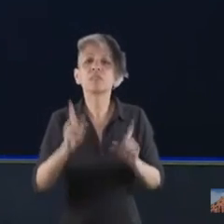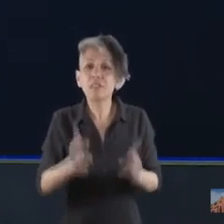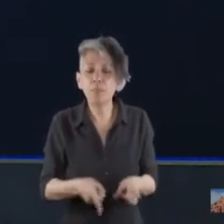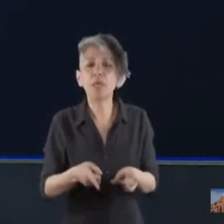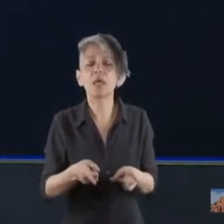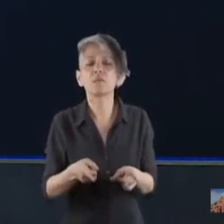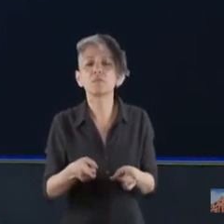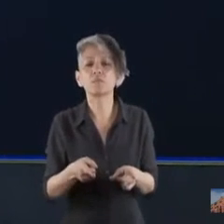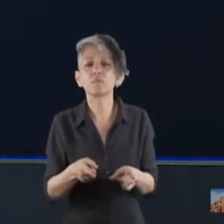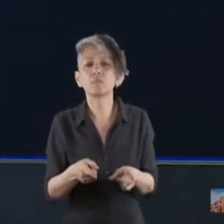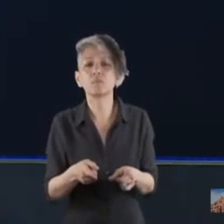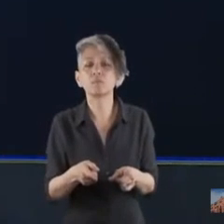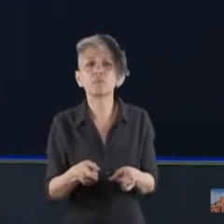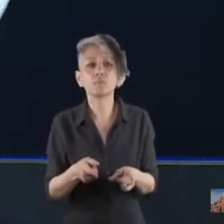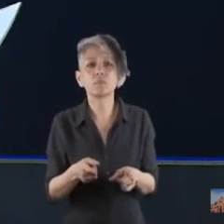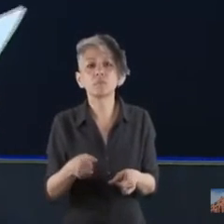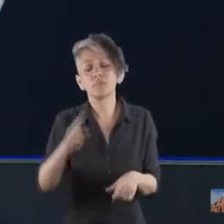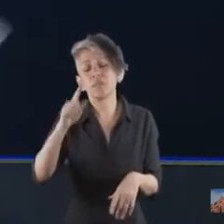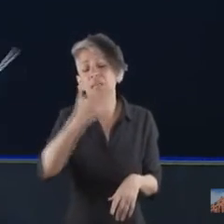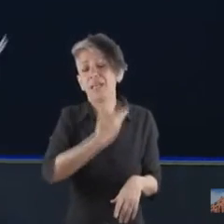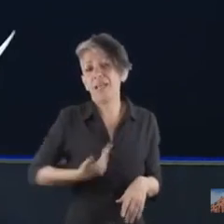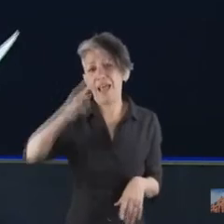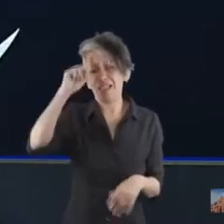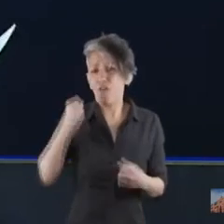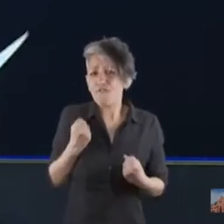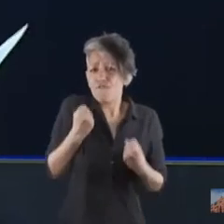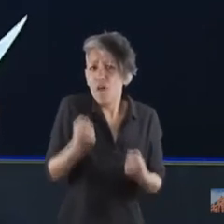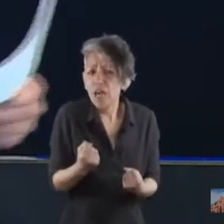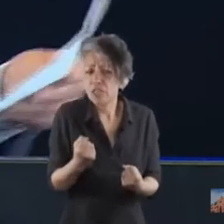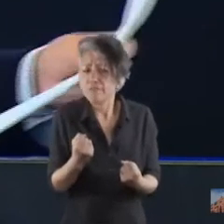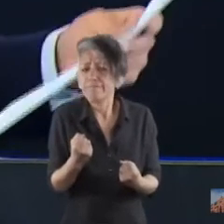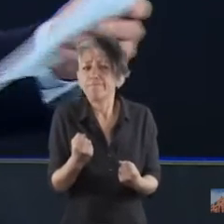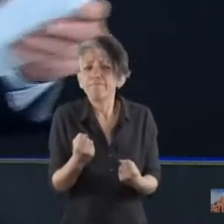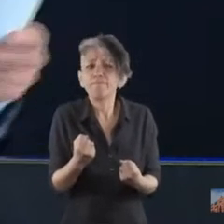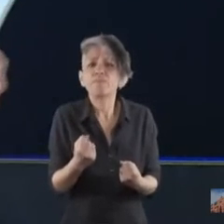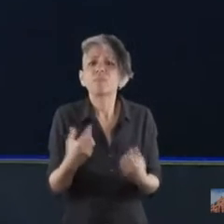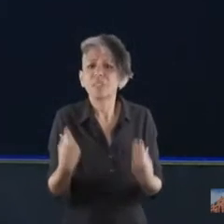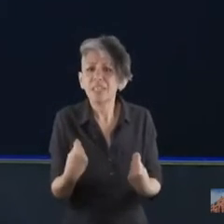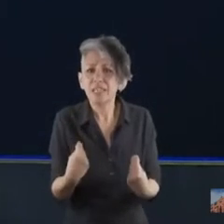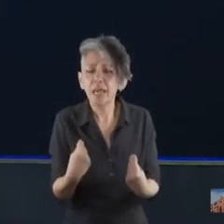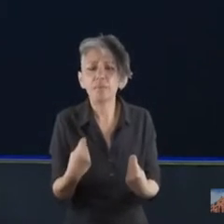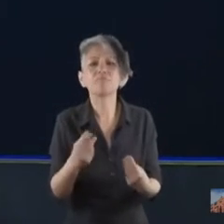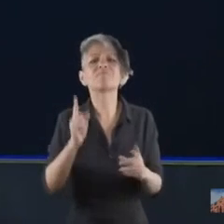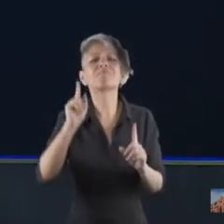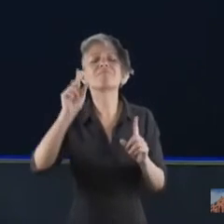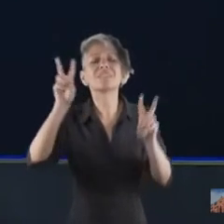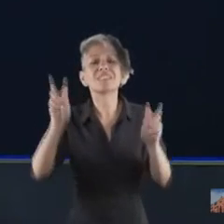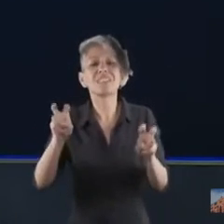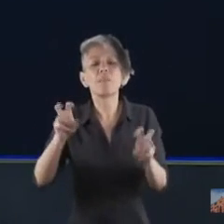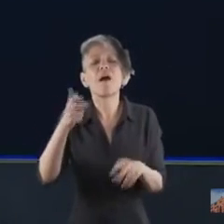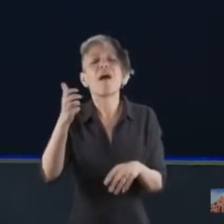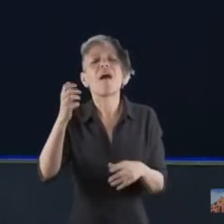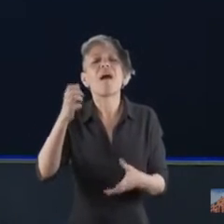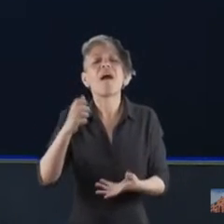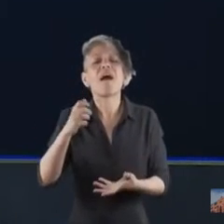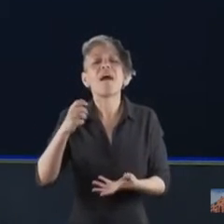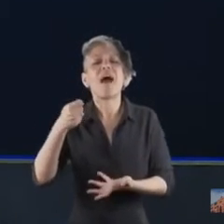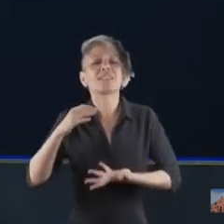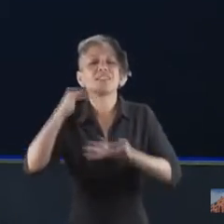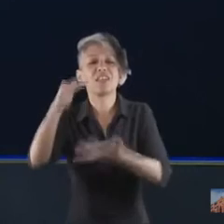como esfuerzo del estado un reestudio del sistema de asignaciones familiares en tercer